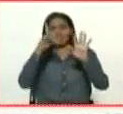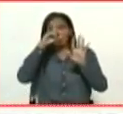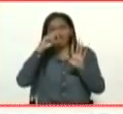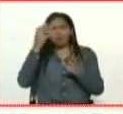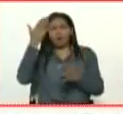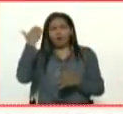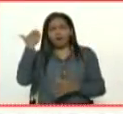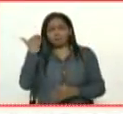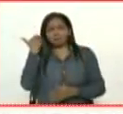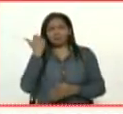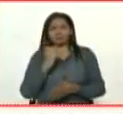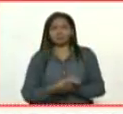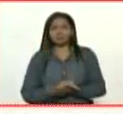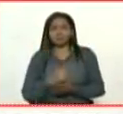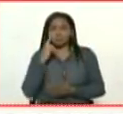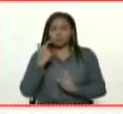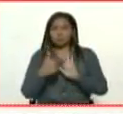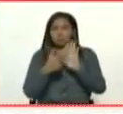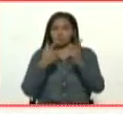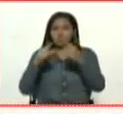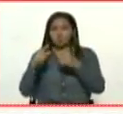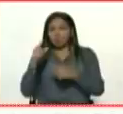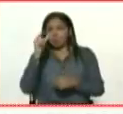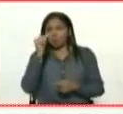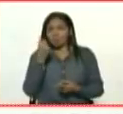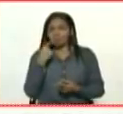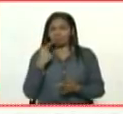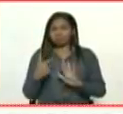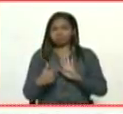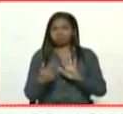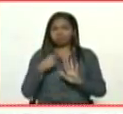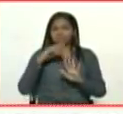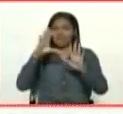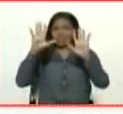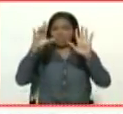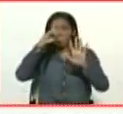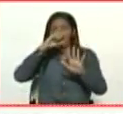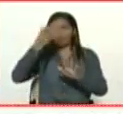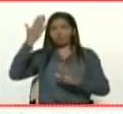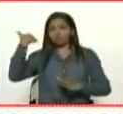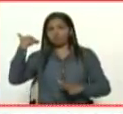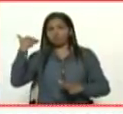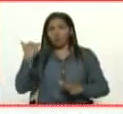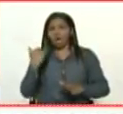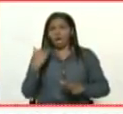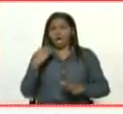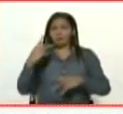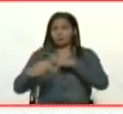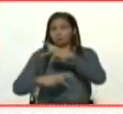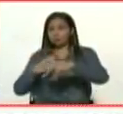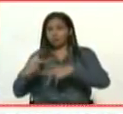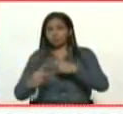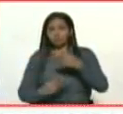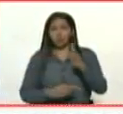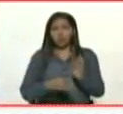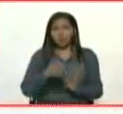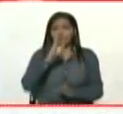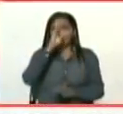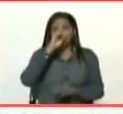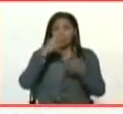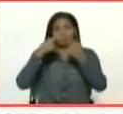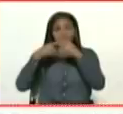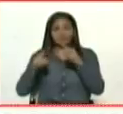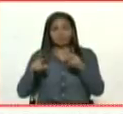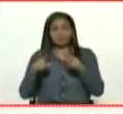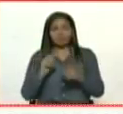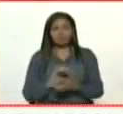estaba mostrando el otro Morales, el comandante Morales, hace 10 años el proceso de bancarización, o